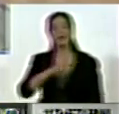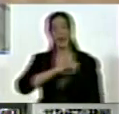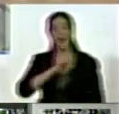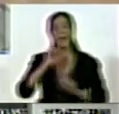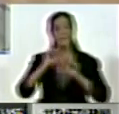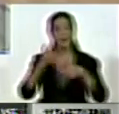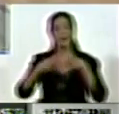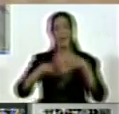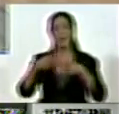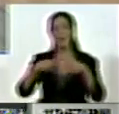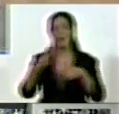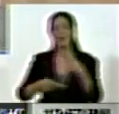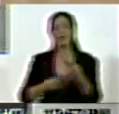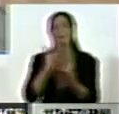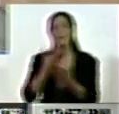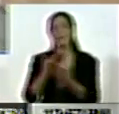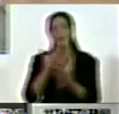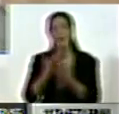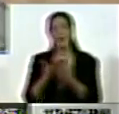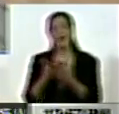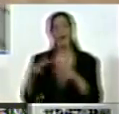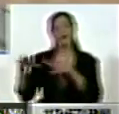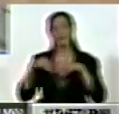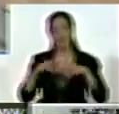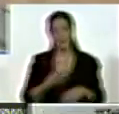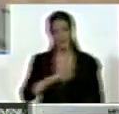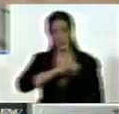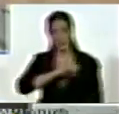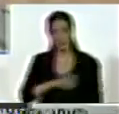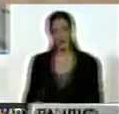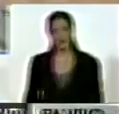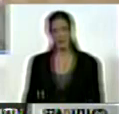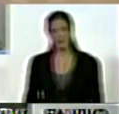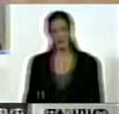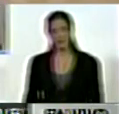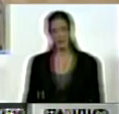un proceso de trámite de la nacionalidad española.